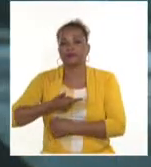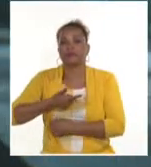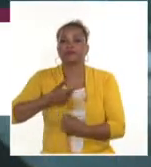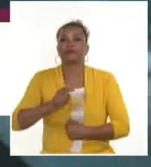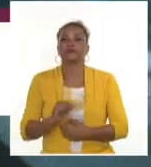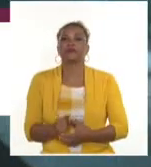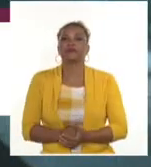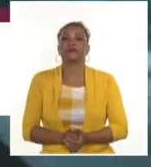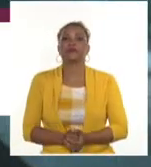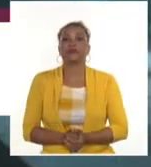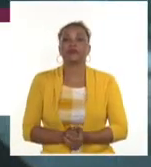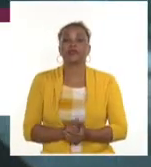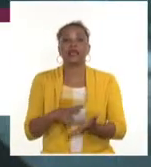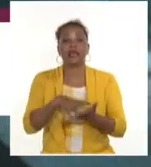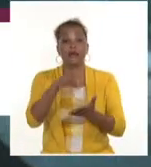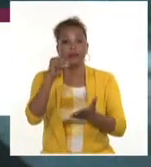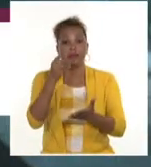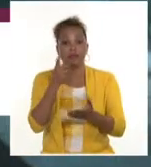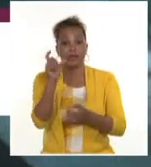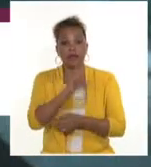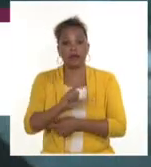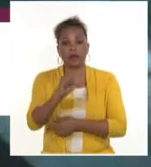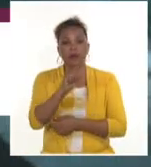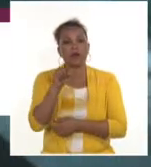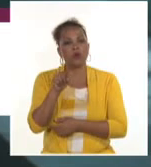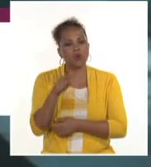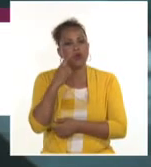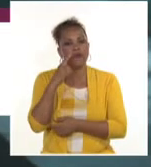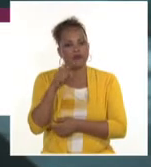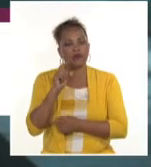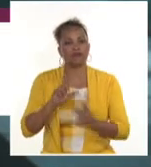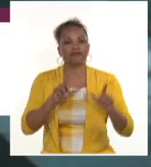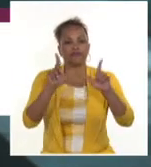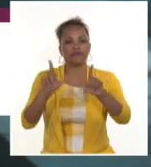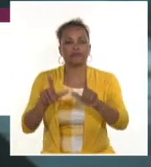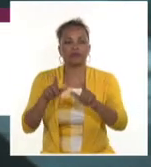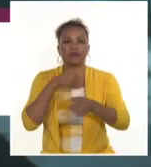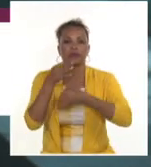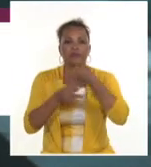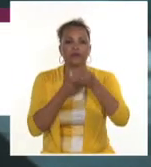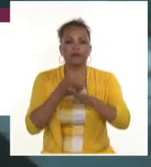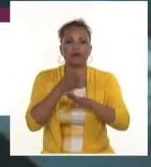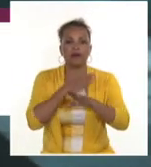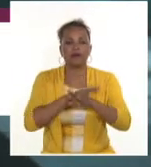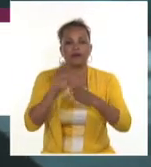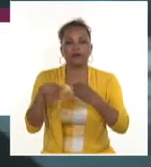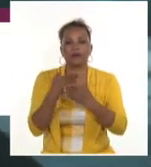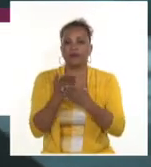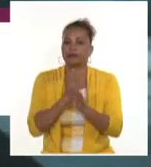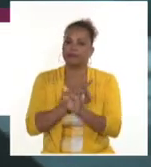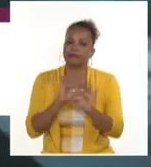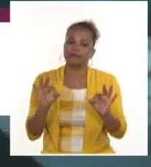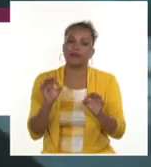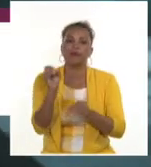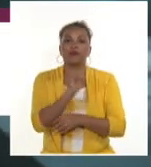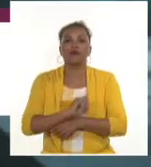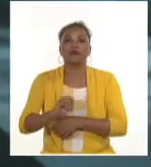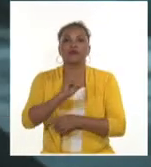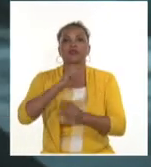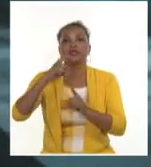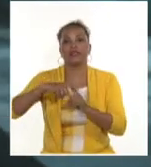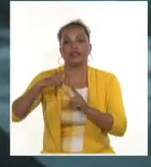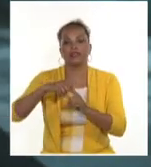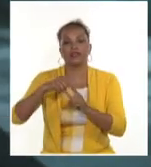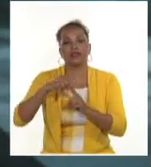cultural que es camaguey hoy ha sido reconocida por eso como dije anteriormente ha sido un día extraordinario para la organización sindical que estamos